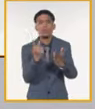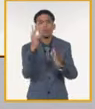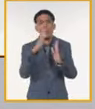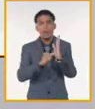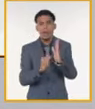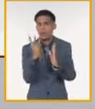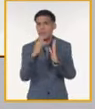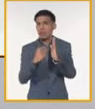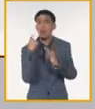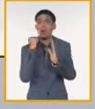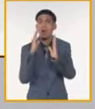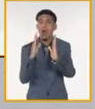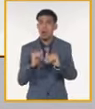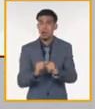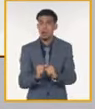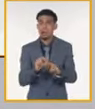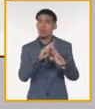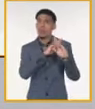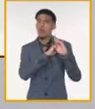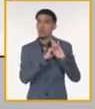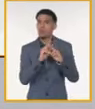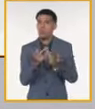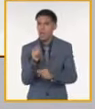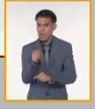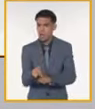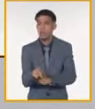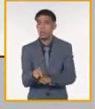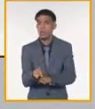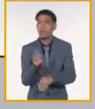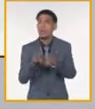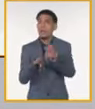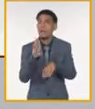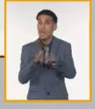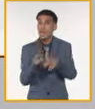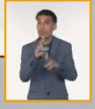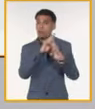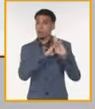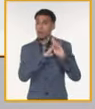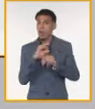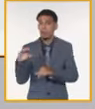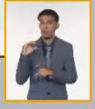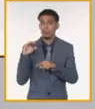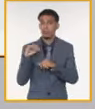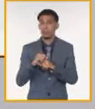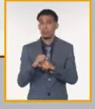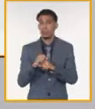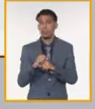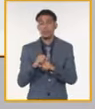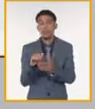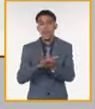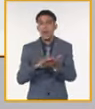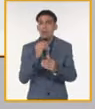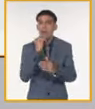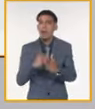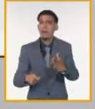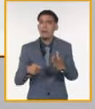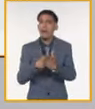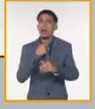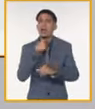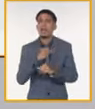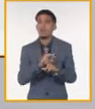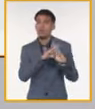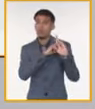trabajo qué cargo usted va a ocupar ahí porque en dependencia del cargo es el salario a nadie le pueden pagar menos que el salario mínimo que establece que está establecido a